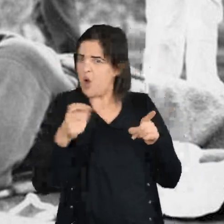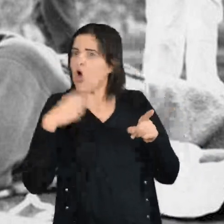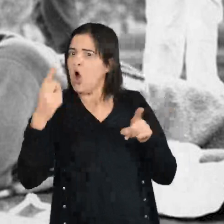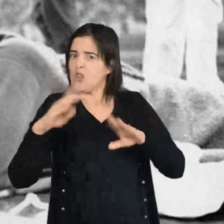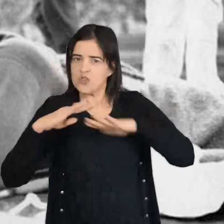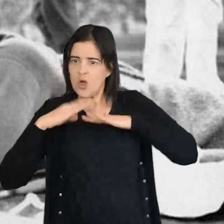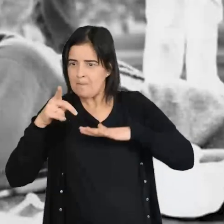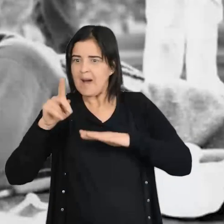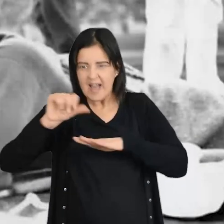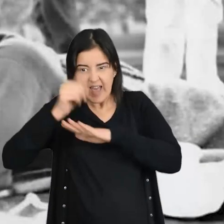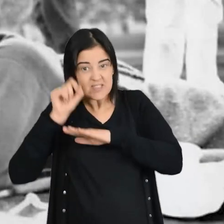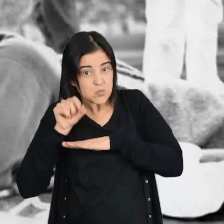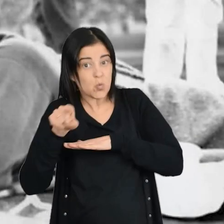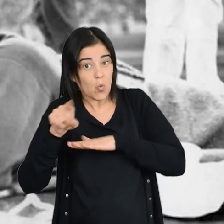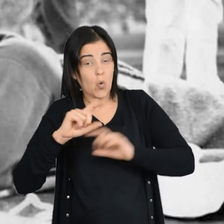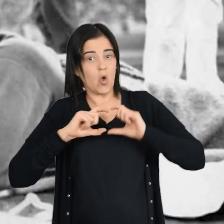oro